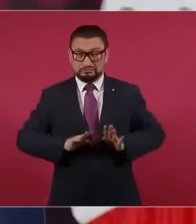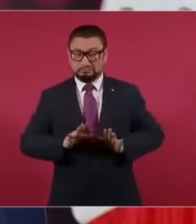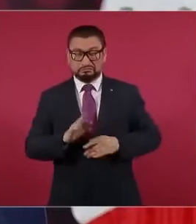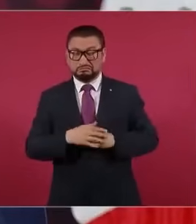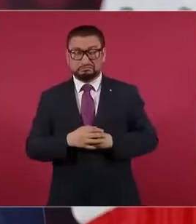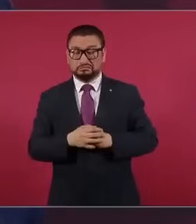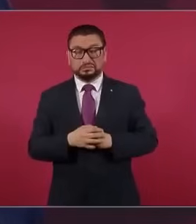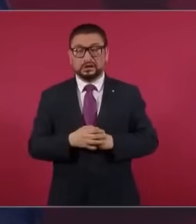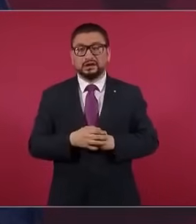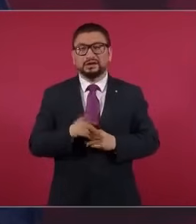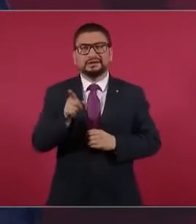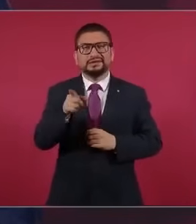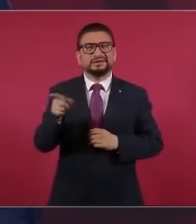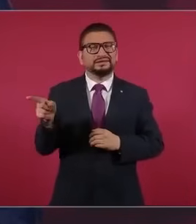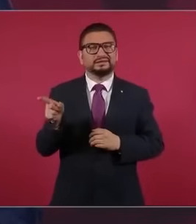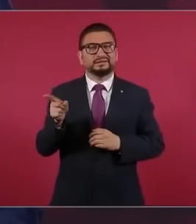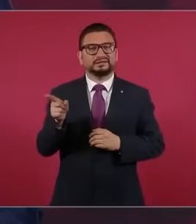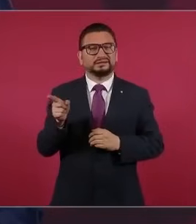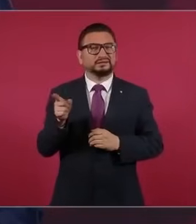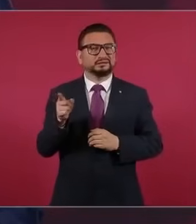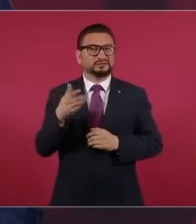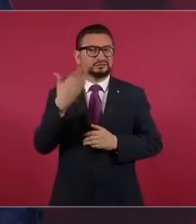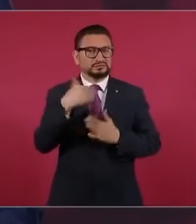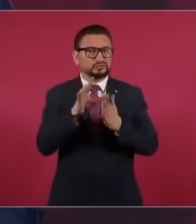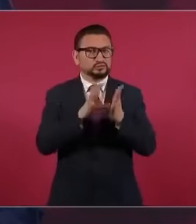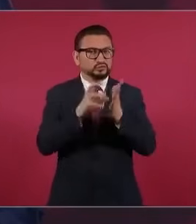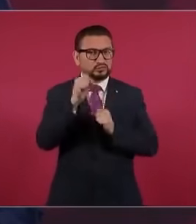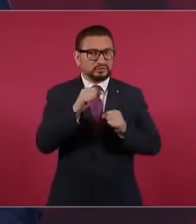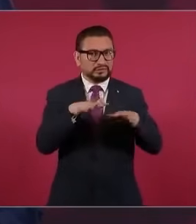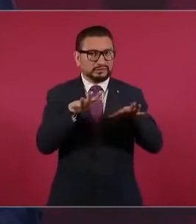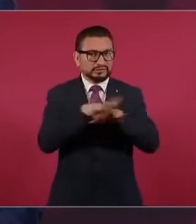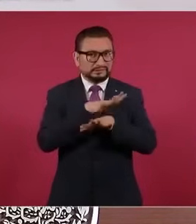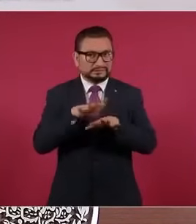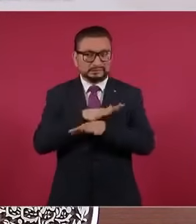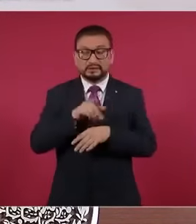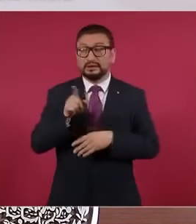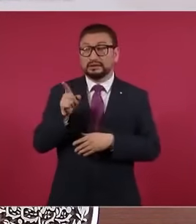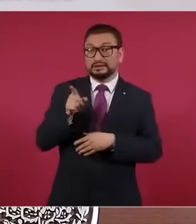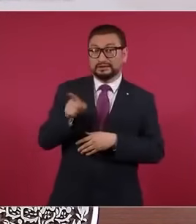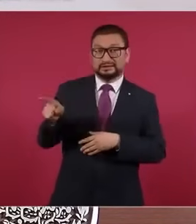o es mucho el fanatismo,